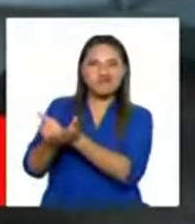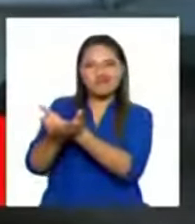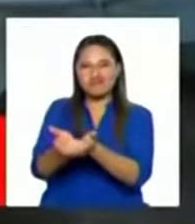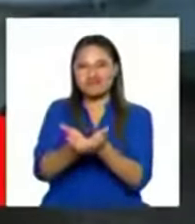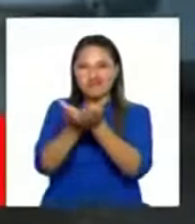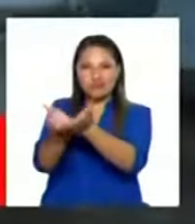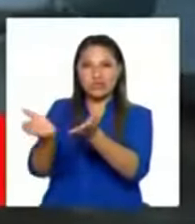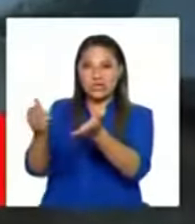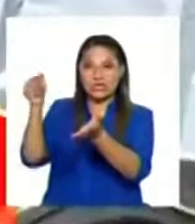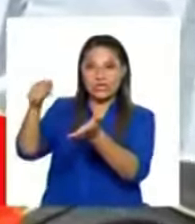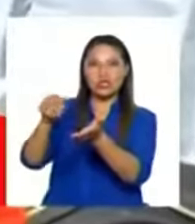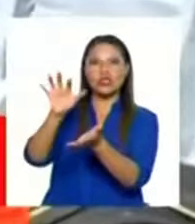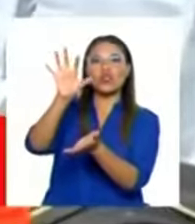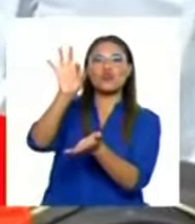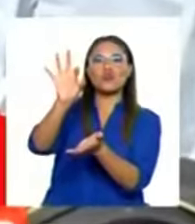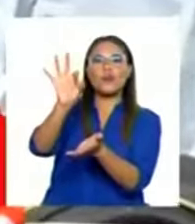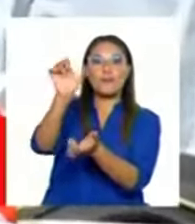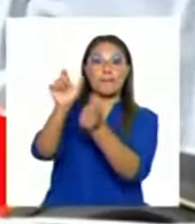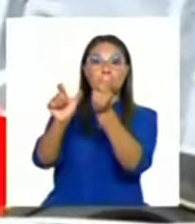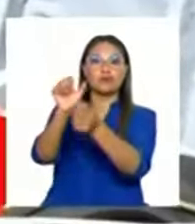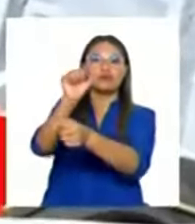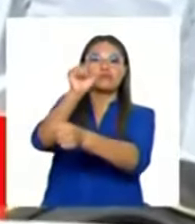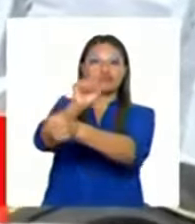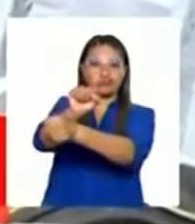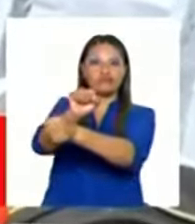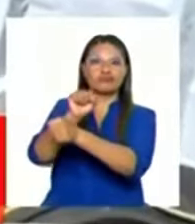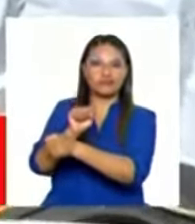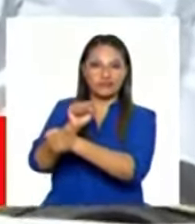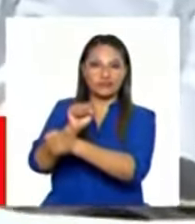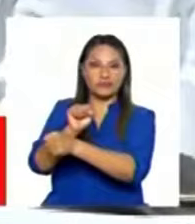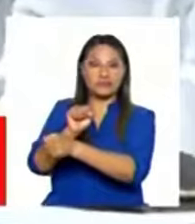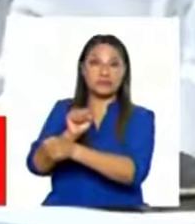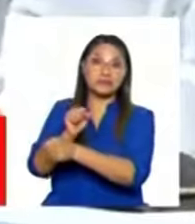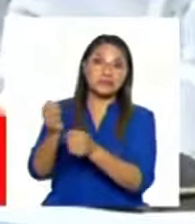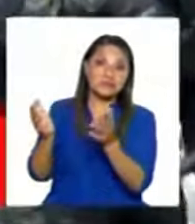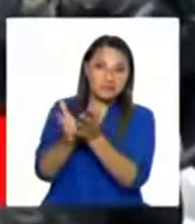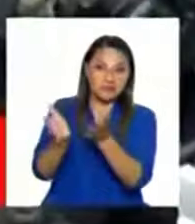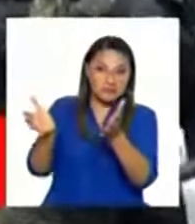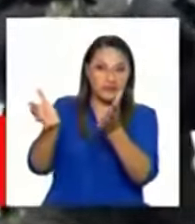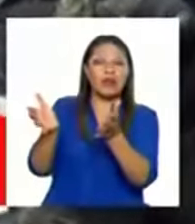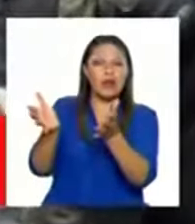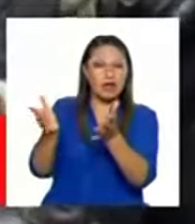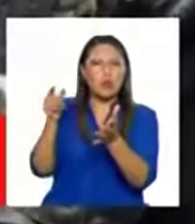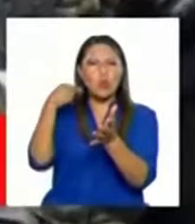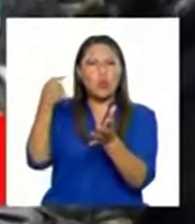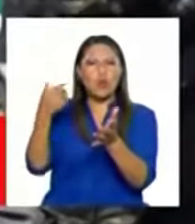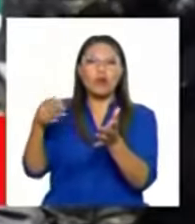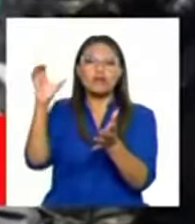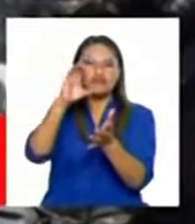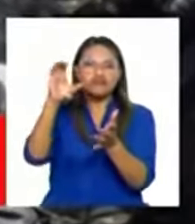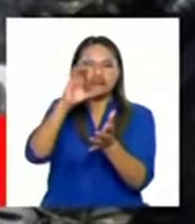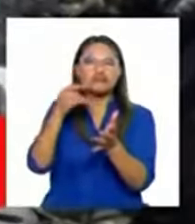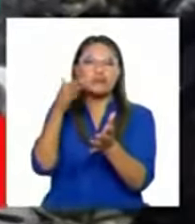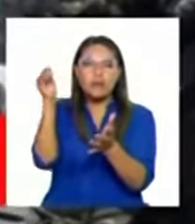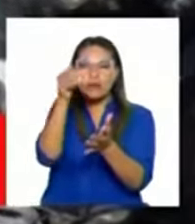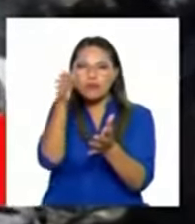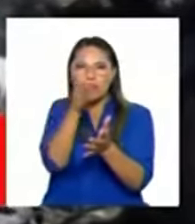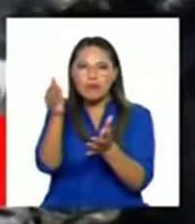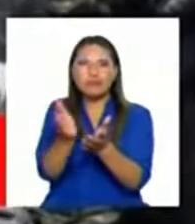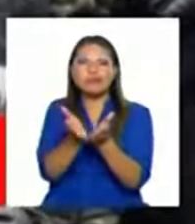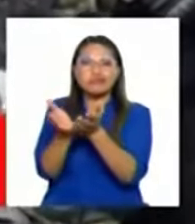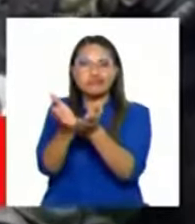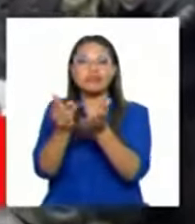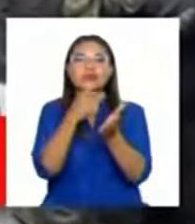encontraban 9 tripulantes que fueron detenidos. Tras remarcar que seguirán con estos operativos, las